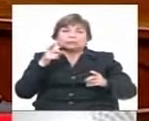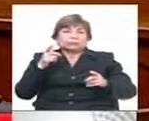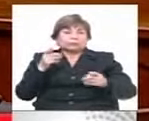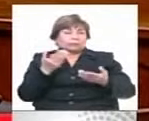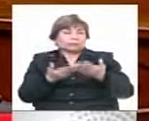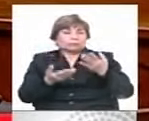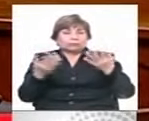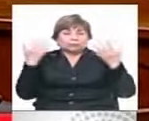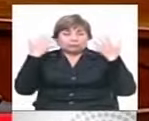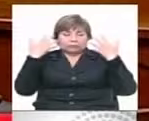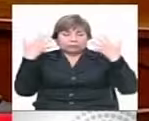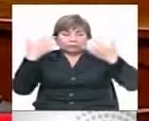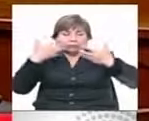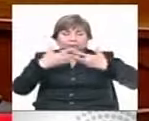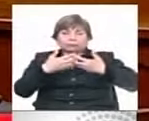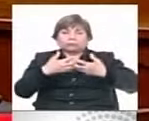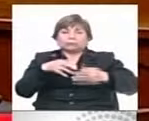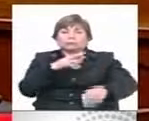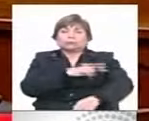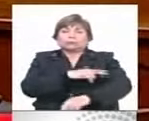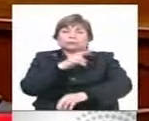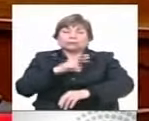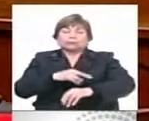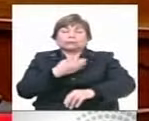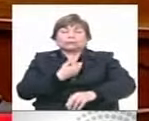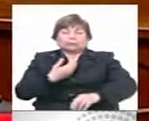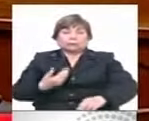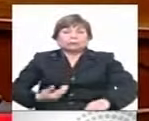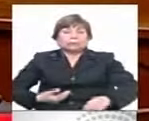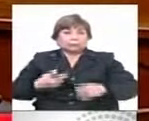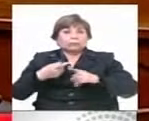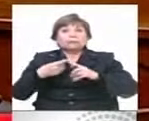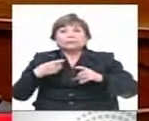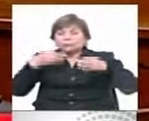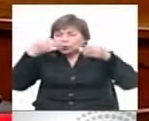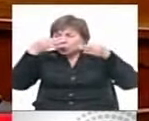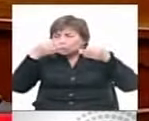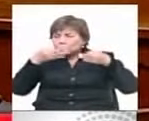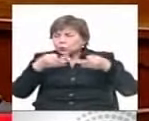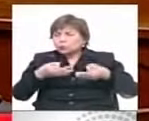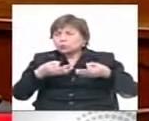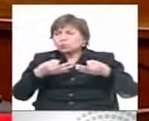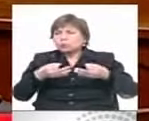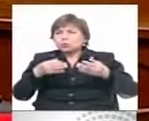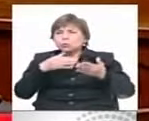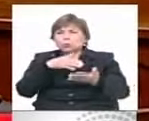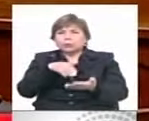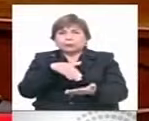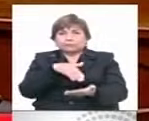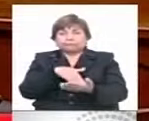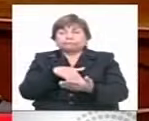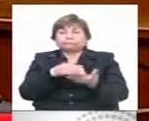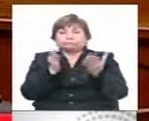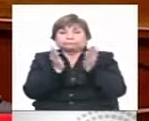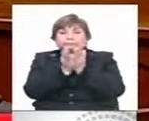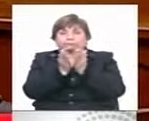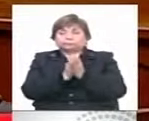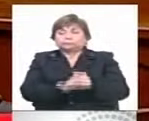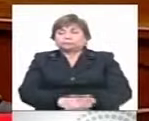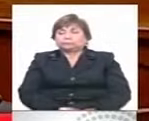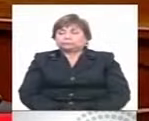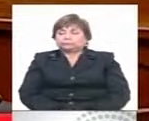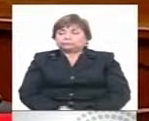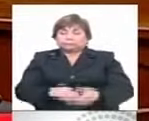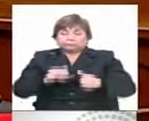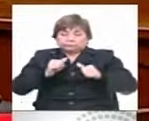manera articulada con los gobiernos regionales y locales desde una verdadera descentralización de la educación.